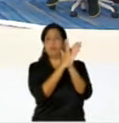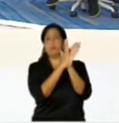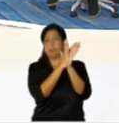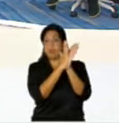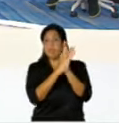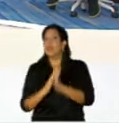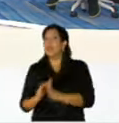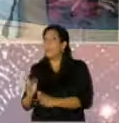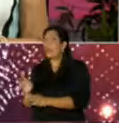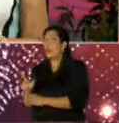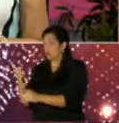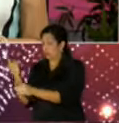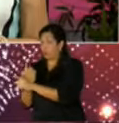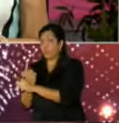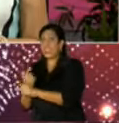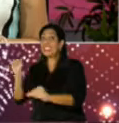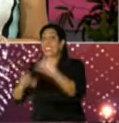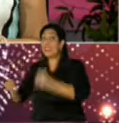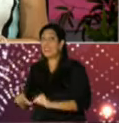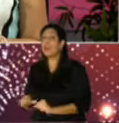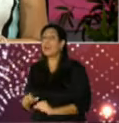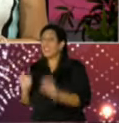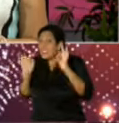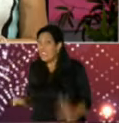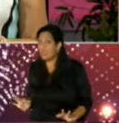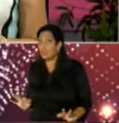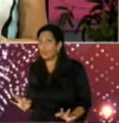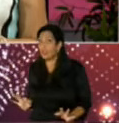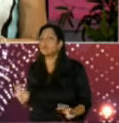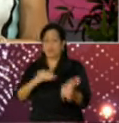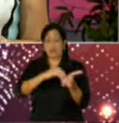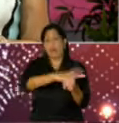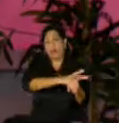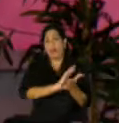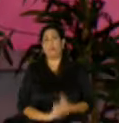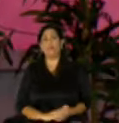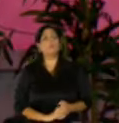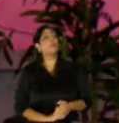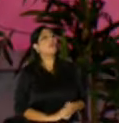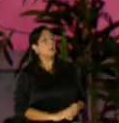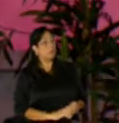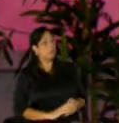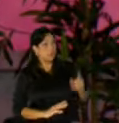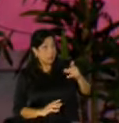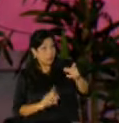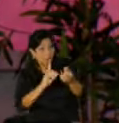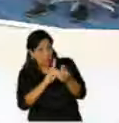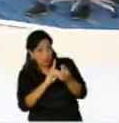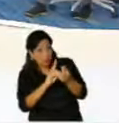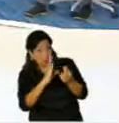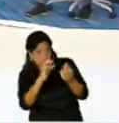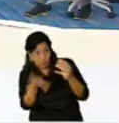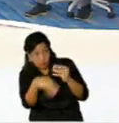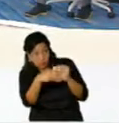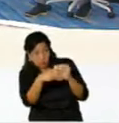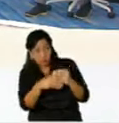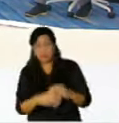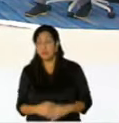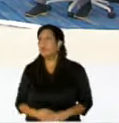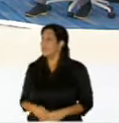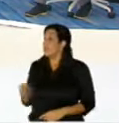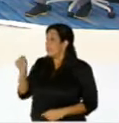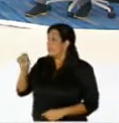científica, para que tomen decisiones correctas y sepamos dónde estamos parados en este país. El doctor Capó, quería mencionar algo. Sí, ya con lo que